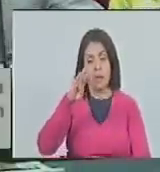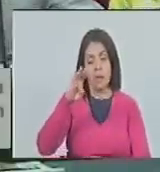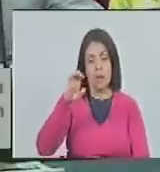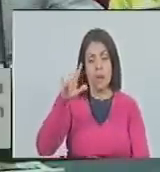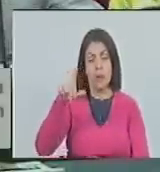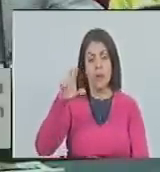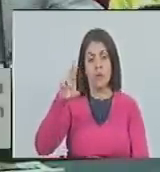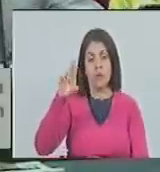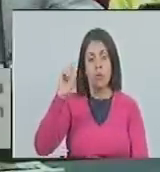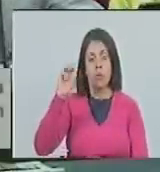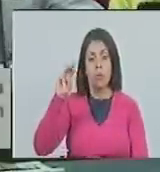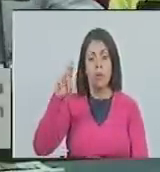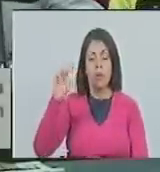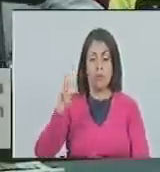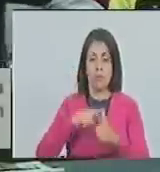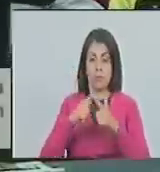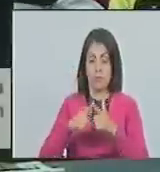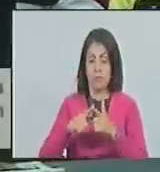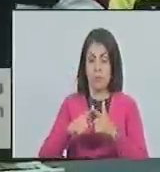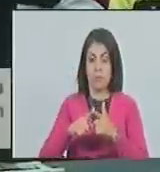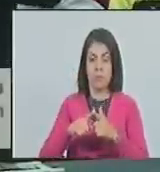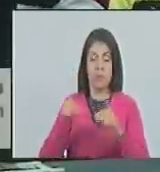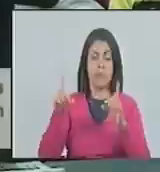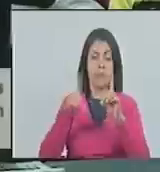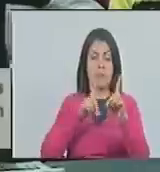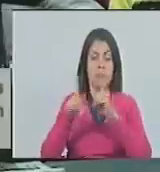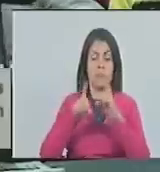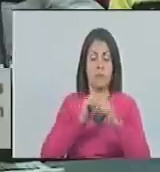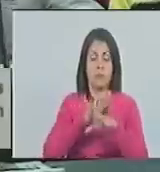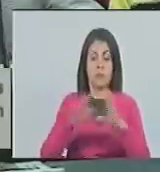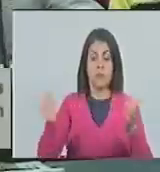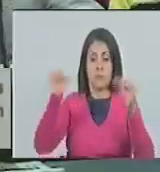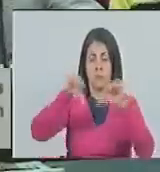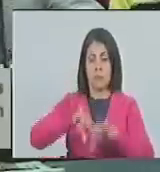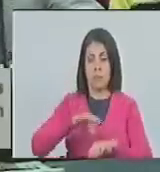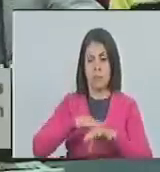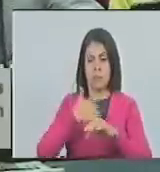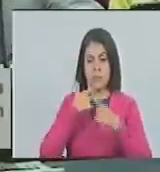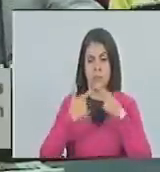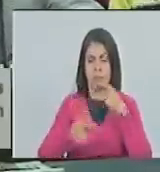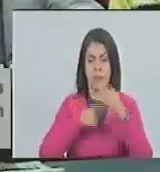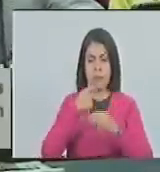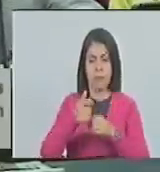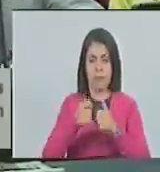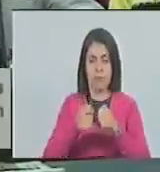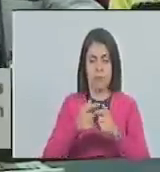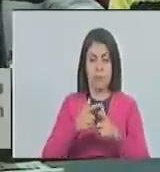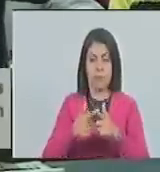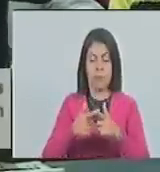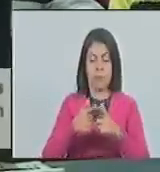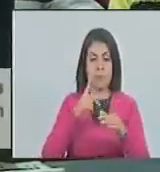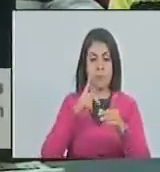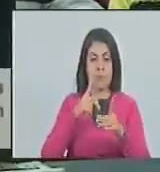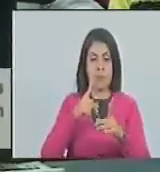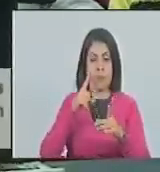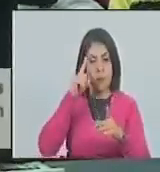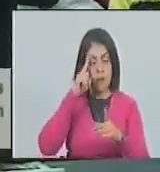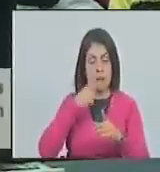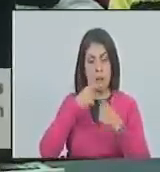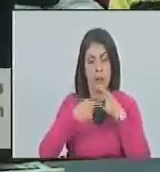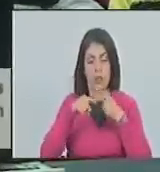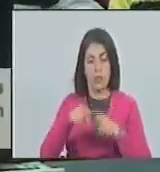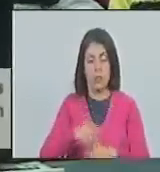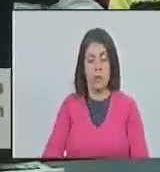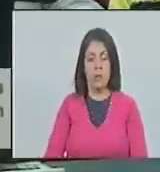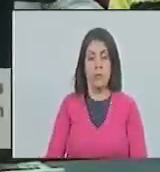escribió, se llama Visión del Fracaso. Y Pérez Echael, que escribe El Excremento del Diablo, dice lo